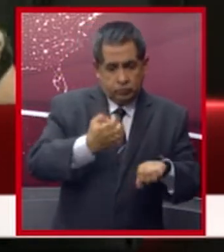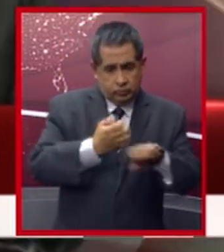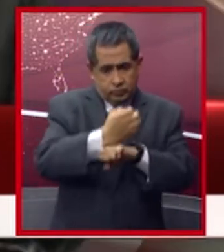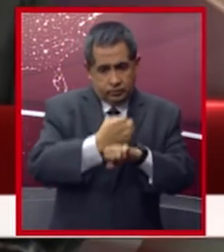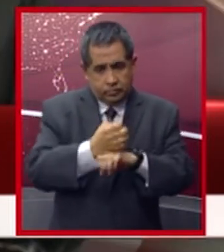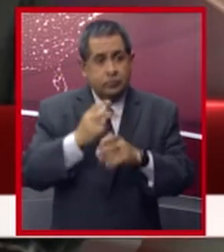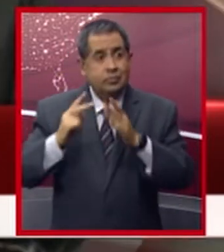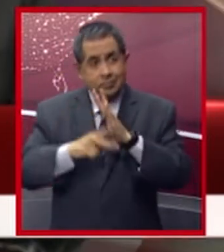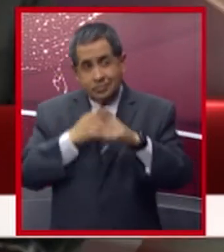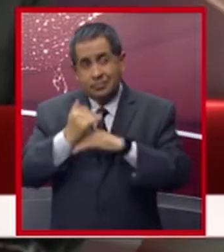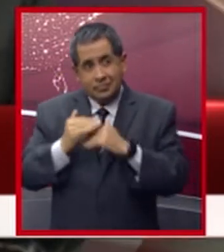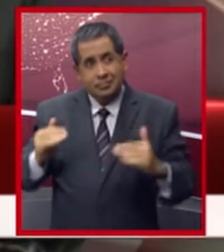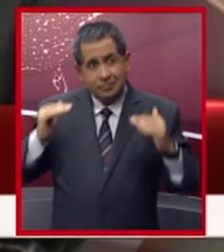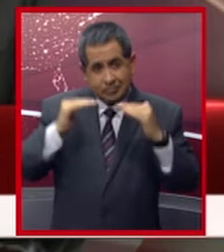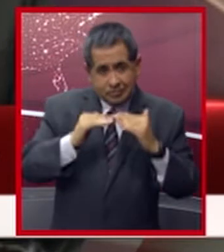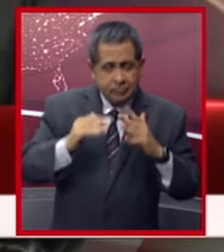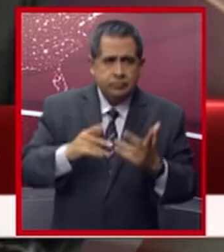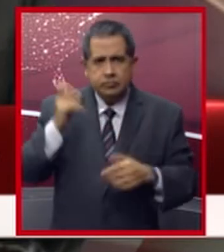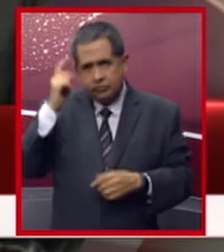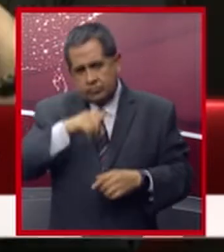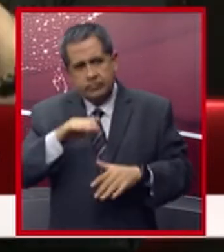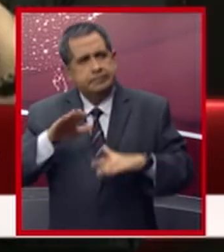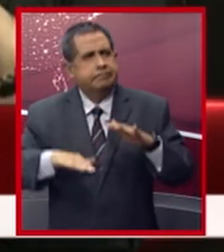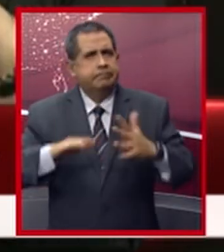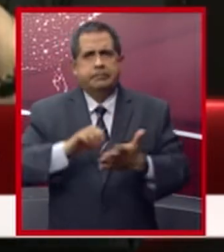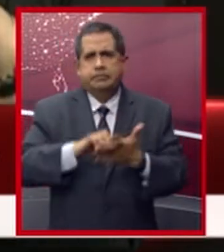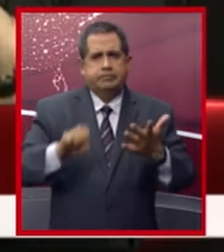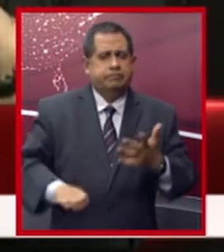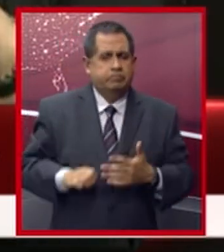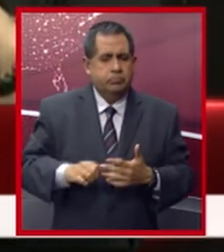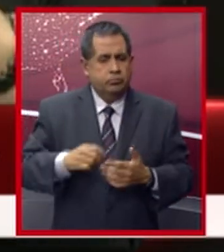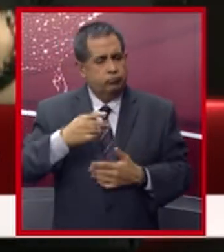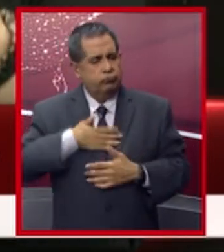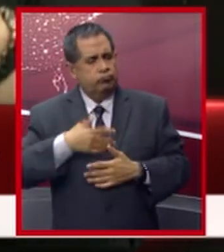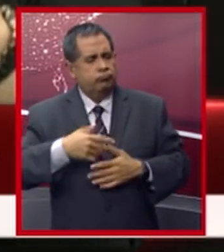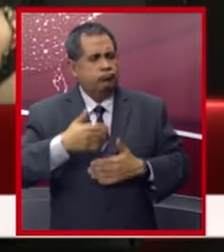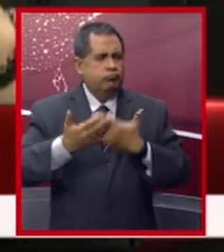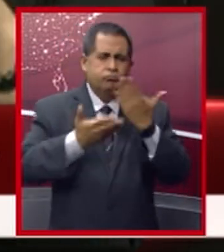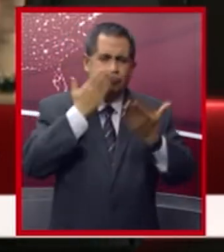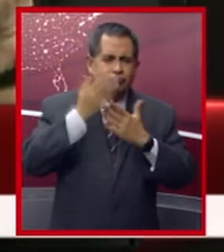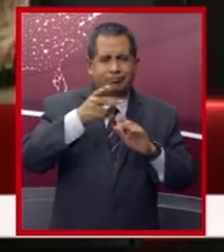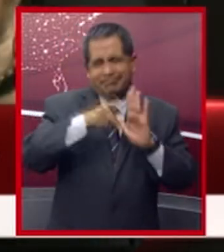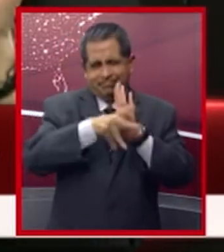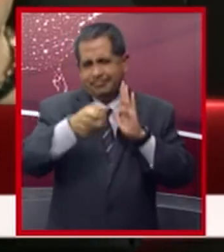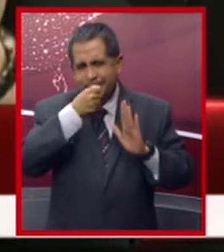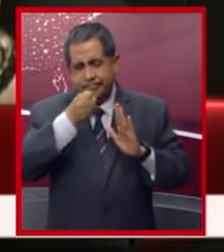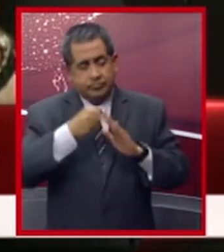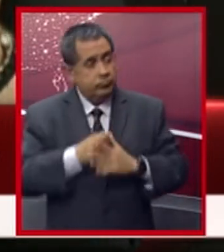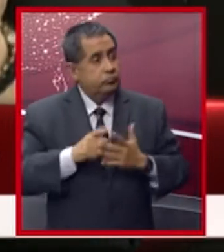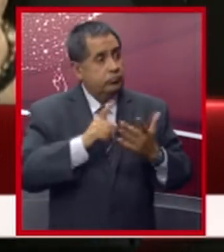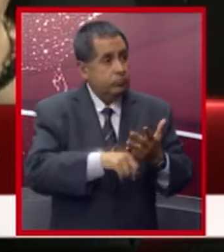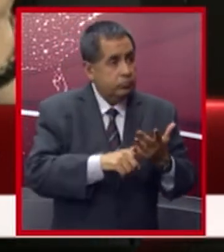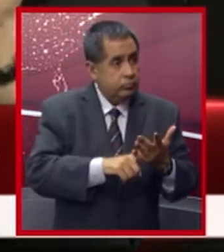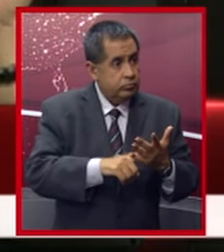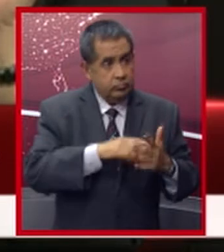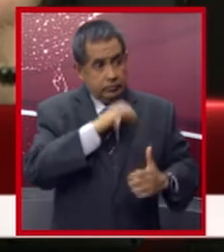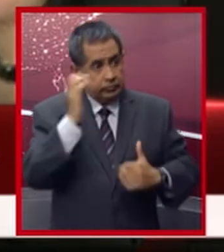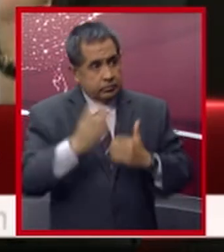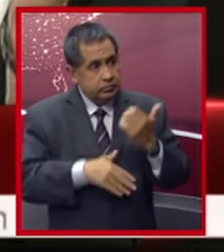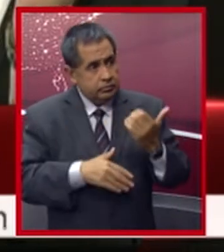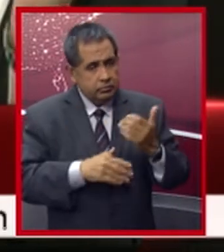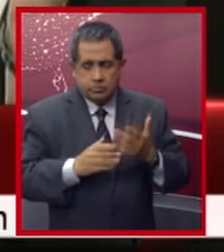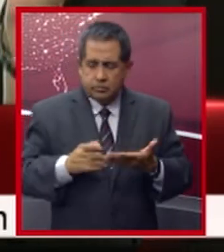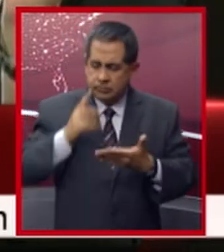y revalidar estudios. A veces llegabas con una carrera de periodismo y te revalidaban 2 semestres cuando ya